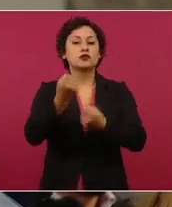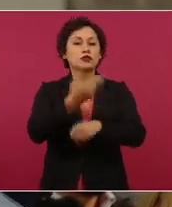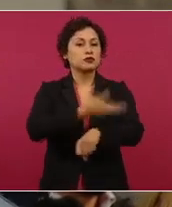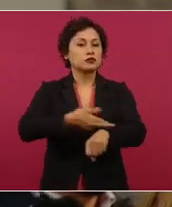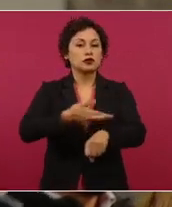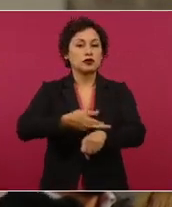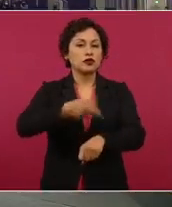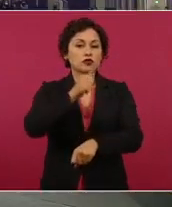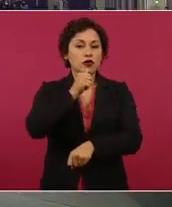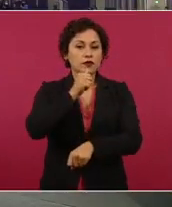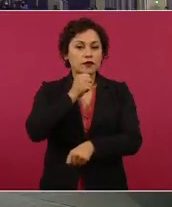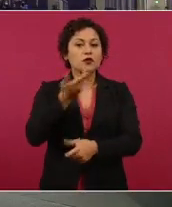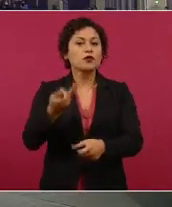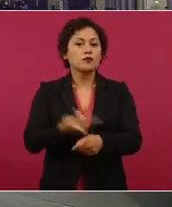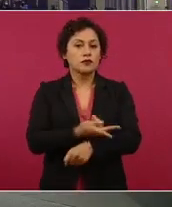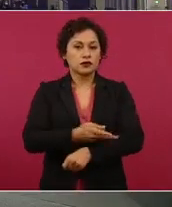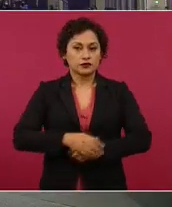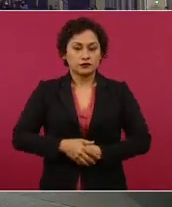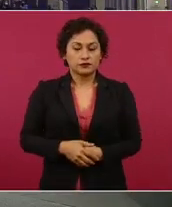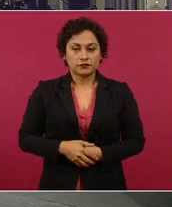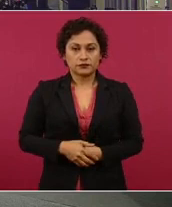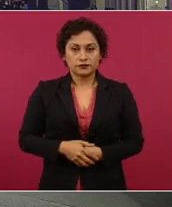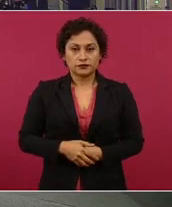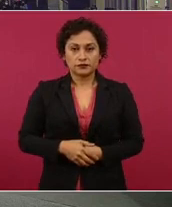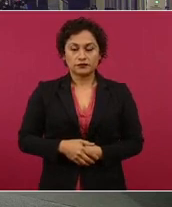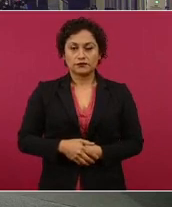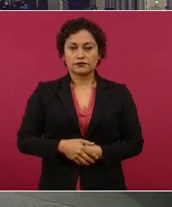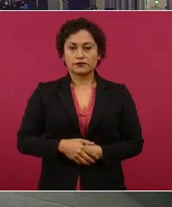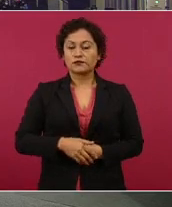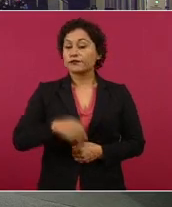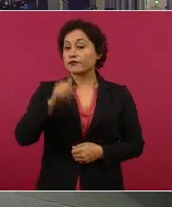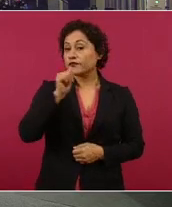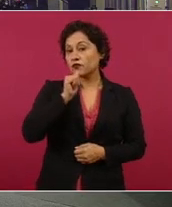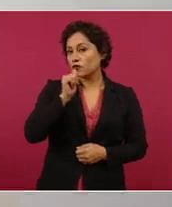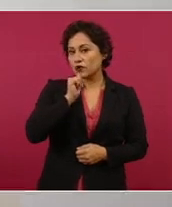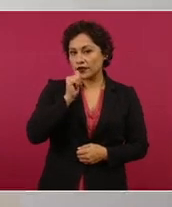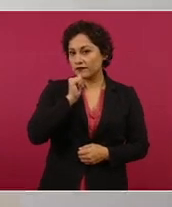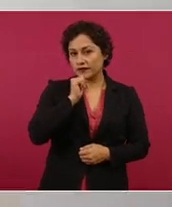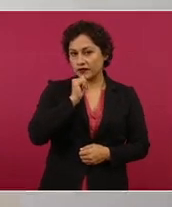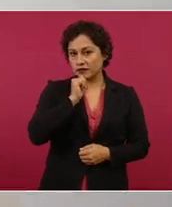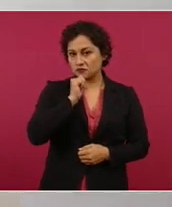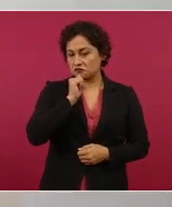regularizados. Sería mi primera pregunta. Sí, todavía no se resuelve.